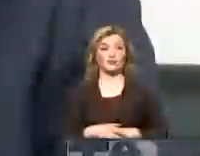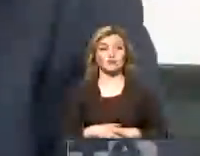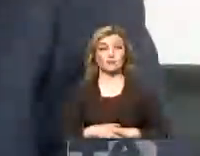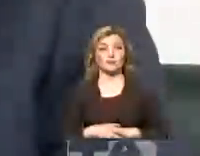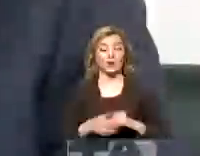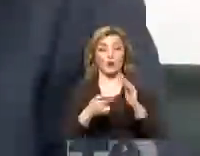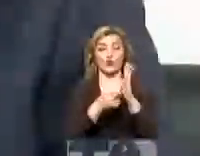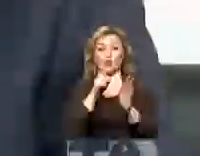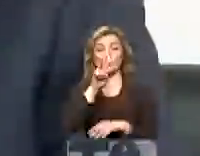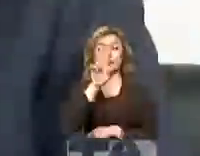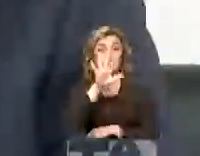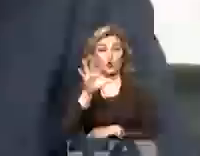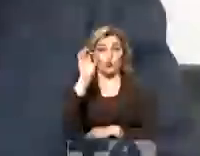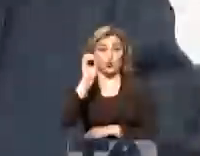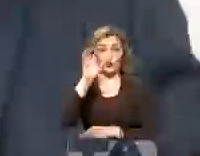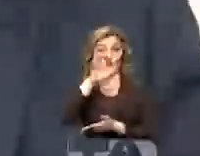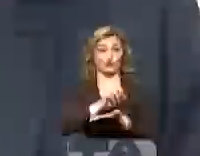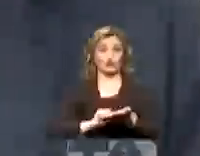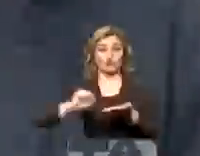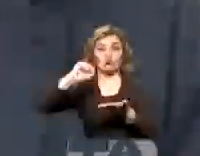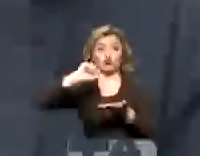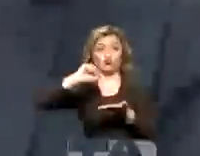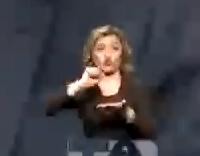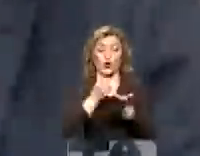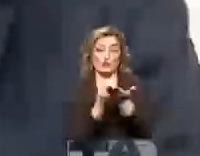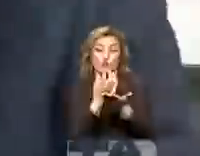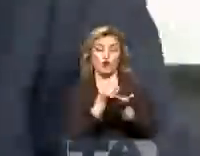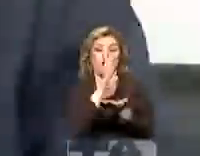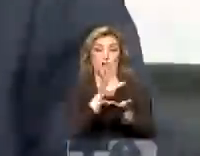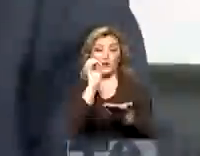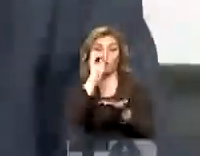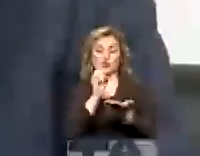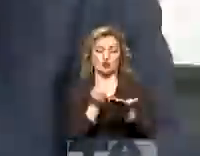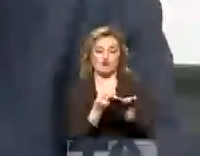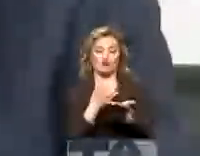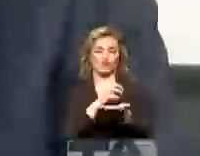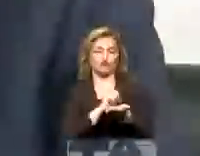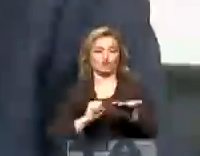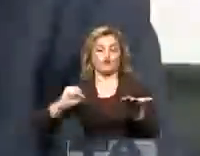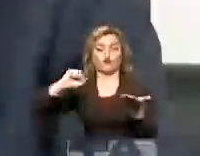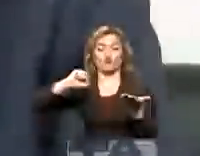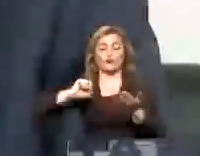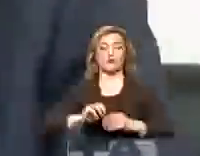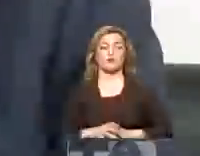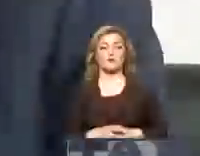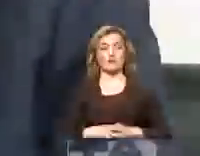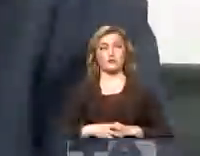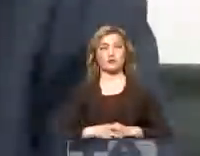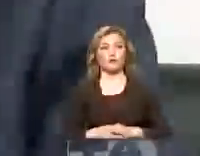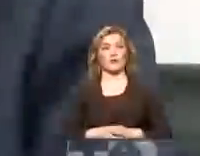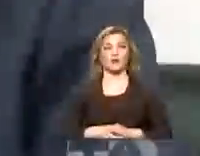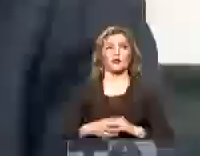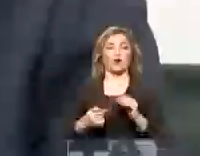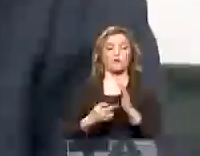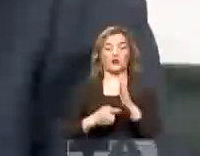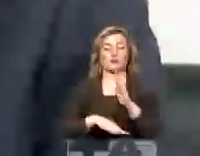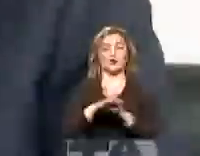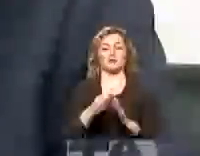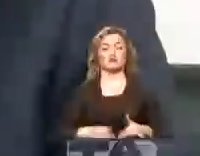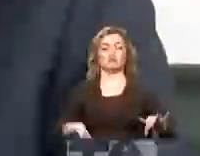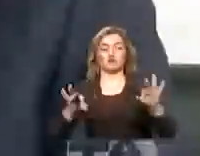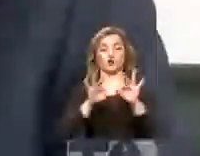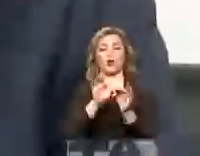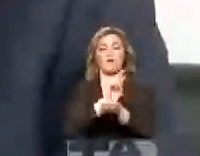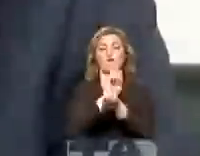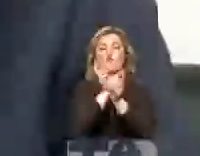renta del 25%. Sobre ese 40%. Esto me parece que es una de las reformas en el caso del impuesto a la renta más importantes